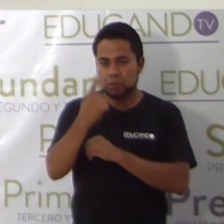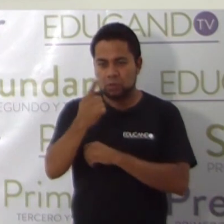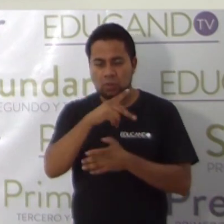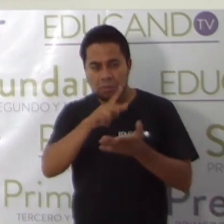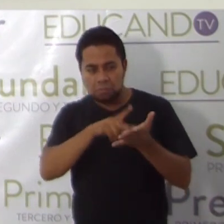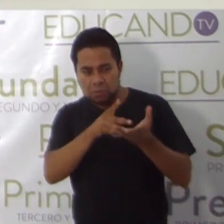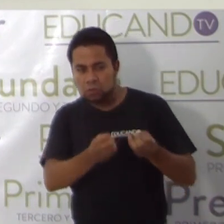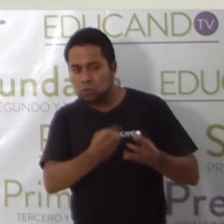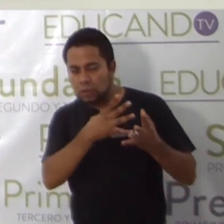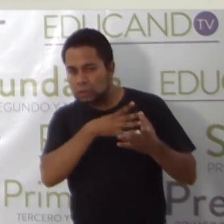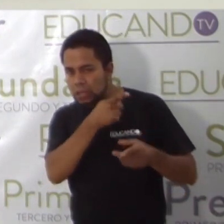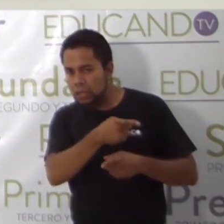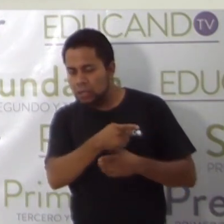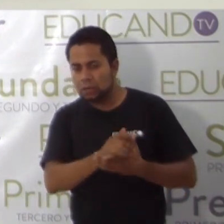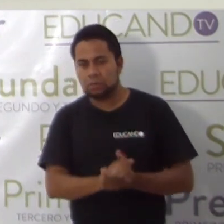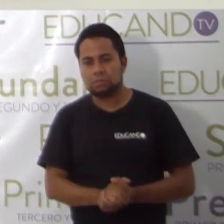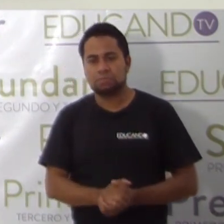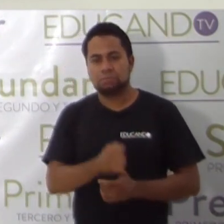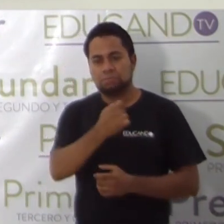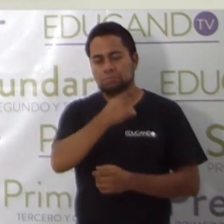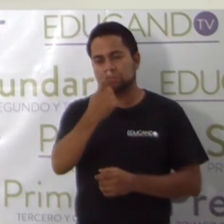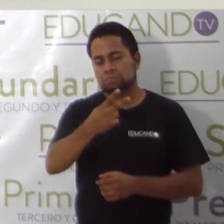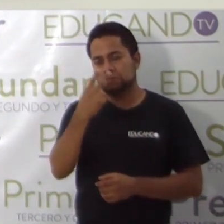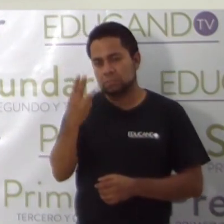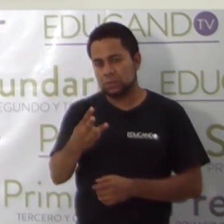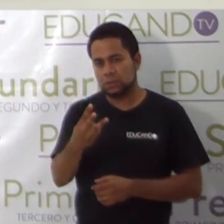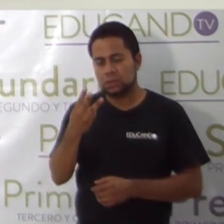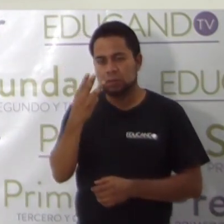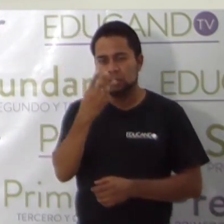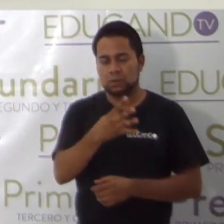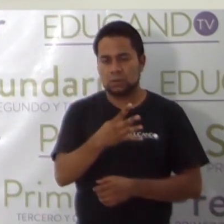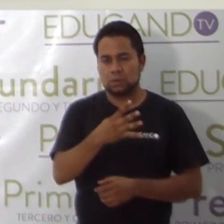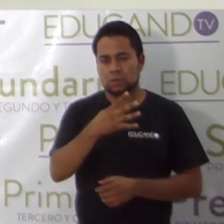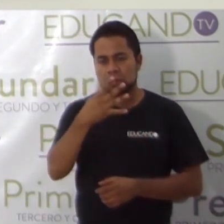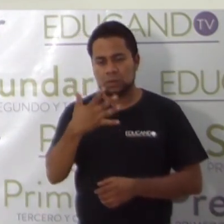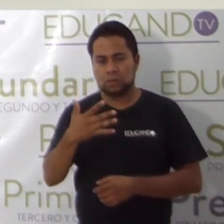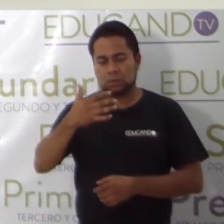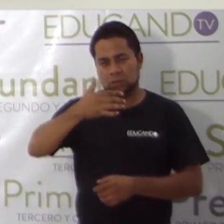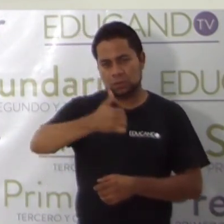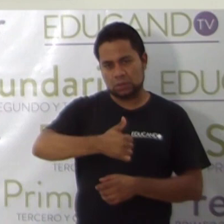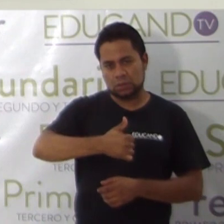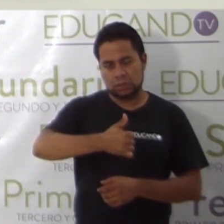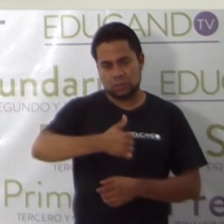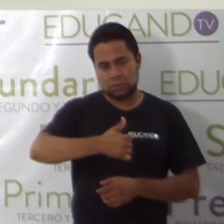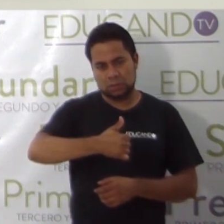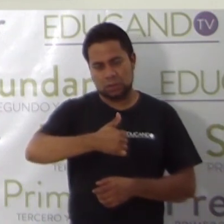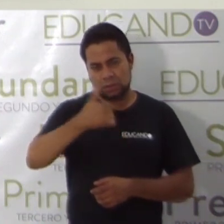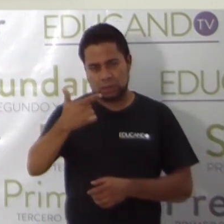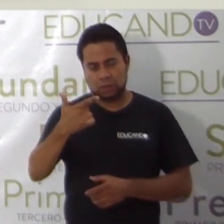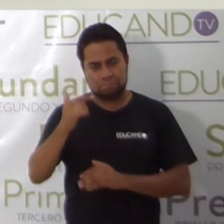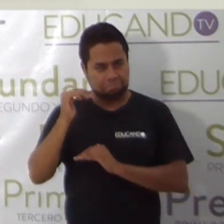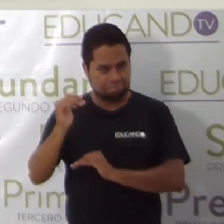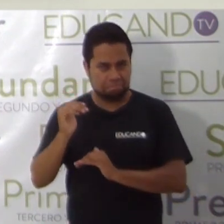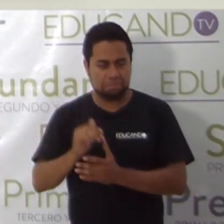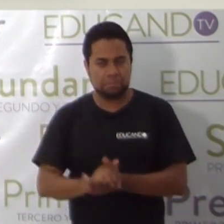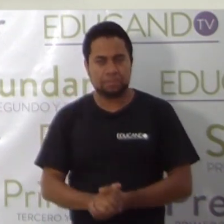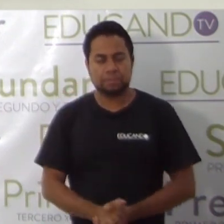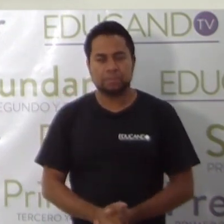¿cuántas veces aparece? 1, 2, 3, 4, 5, 6, 7 veces,